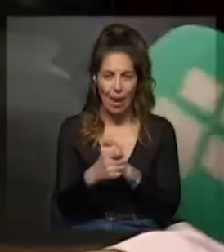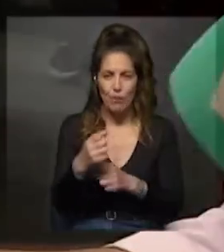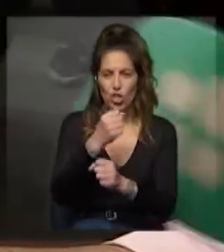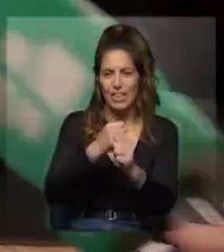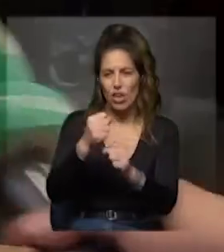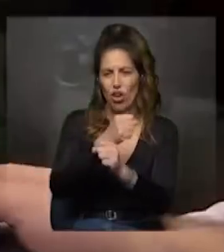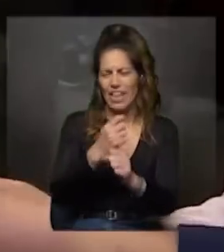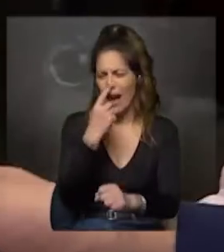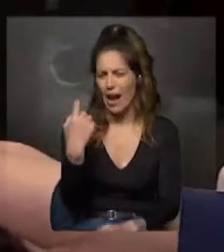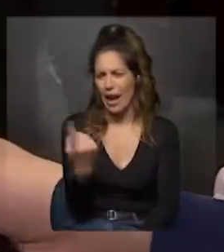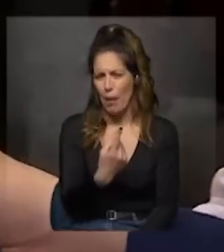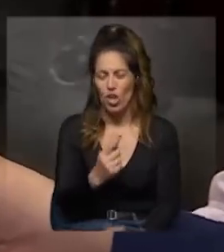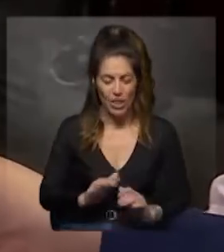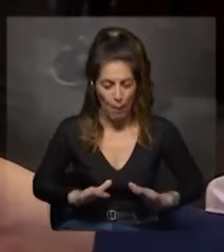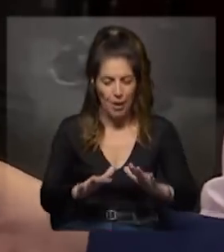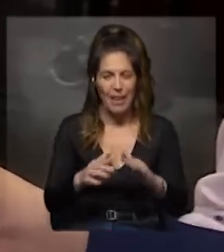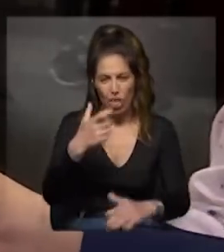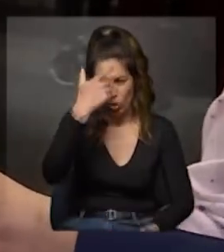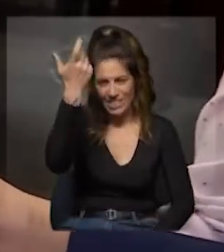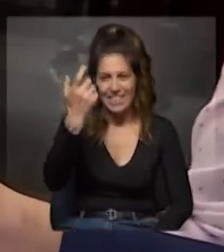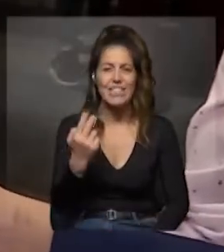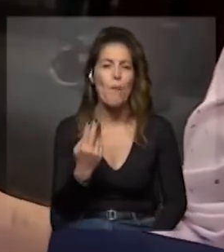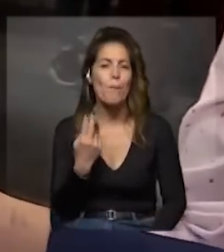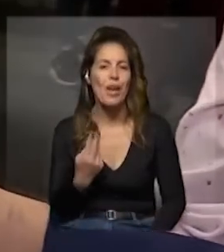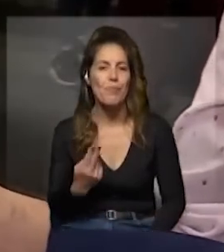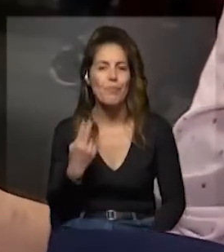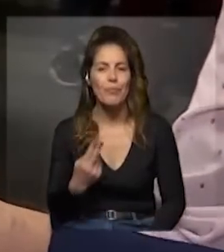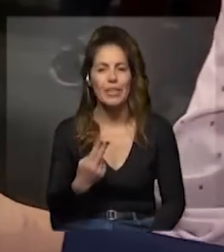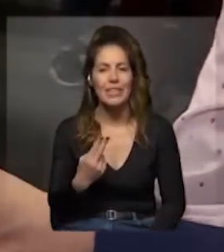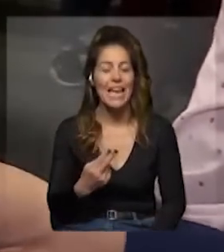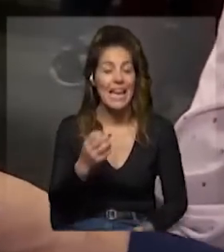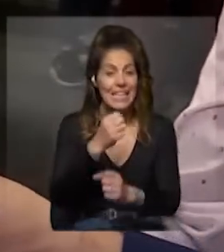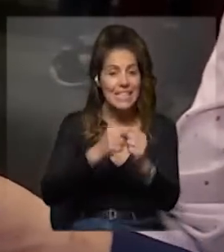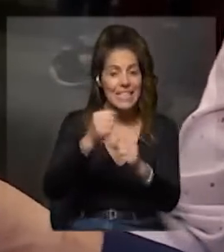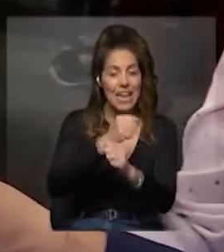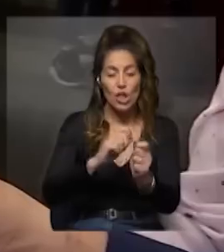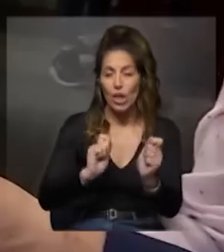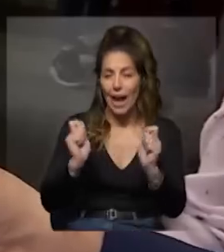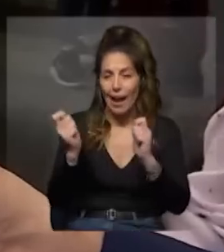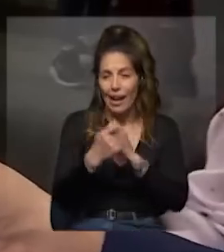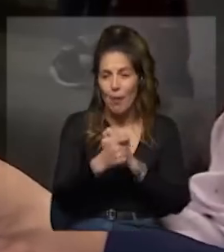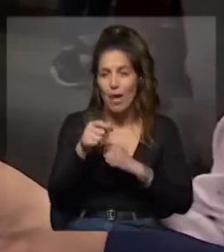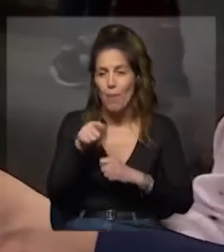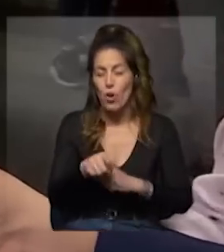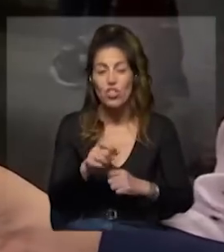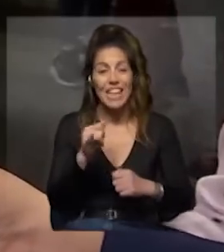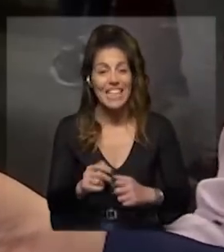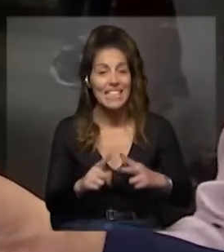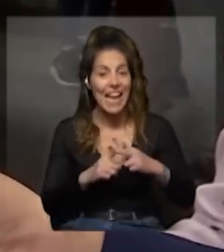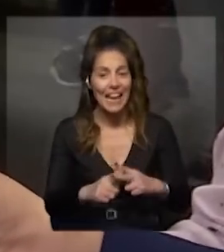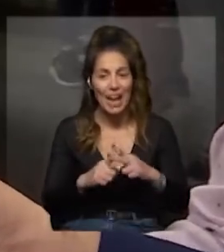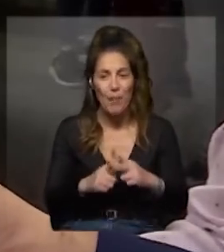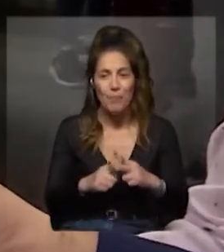tecnología estar formado en ciencia lo que te permite es que si la tecnología cambia vos tenés las herramientas